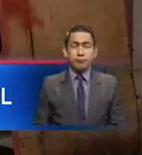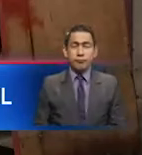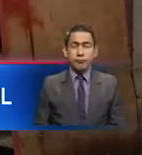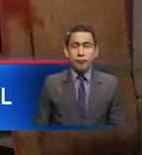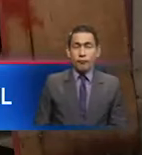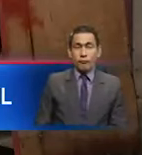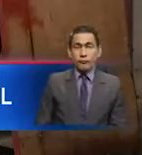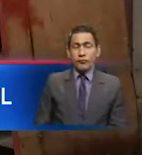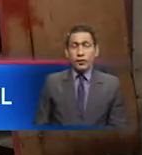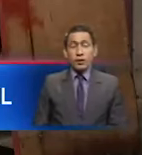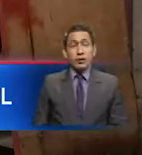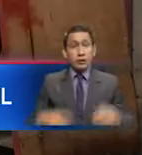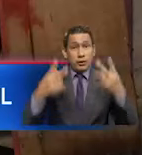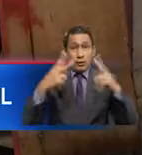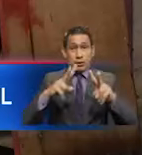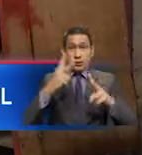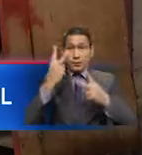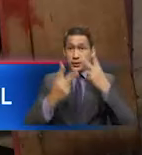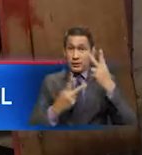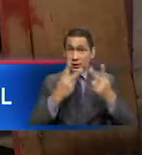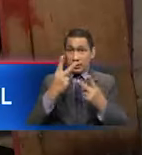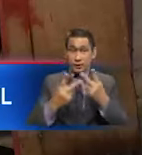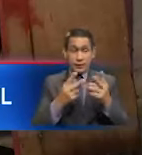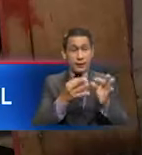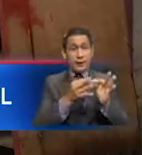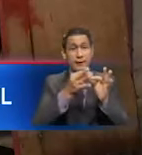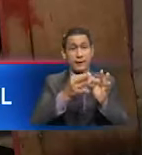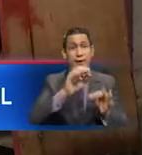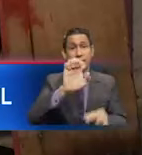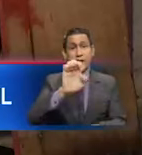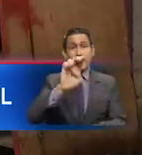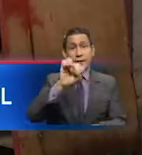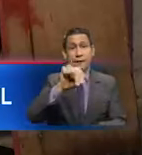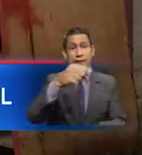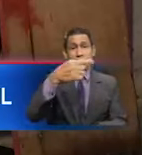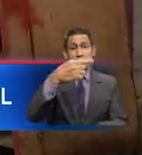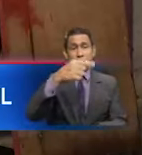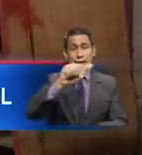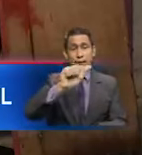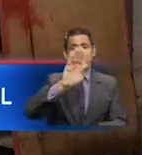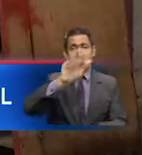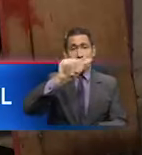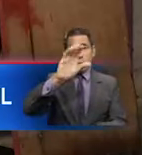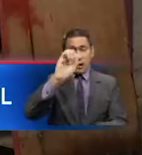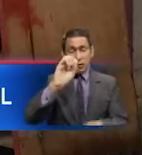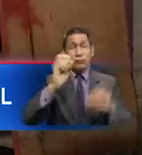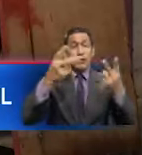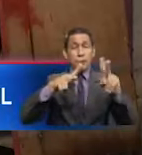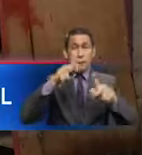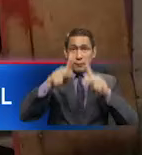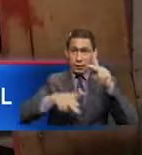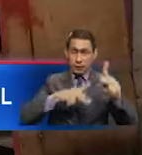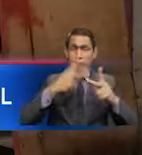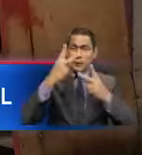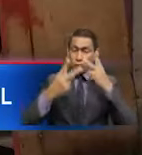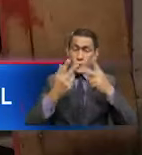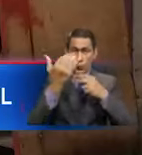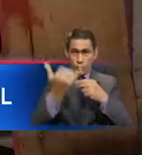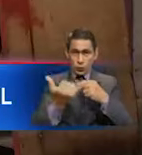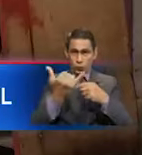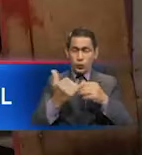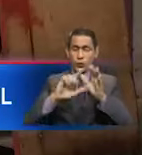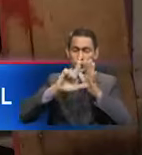a recorrer las zonas de Engabao, también de playas, pero eso por supuesto más adelante. 12 horas con 31 minutos, por